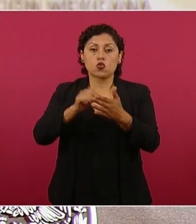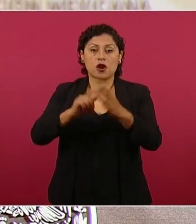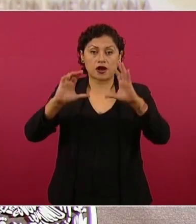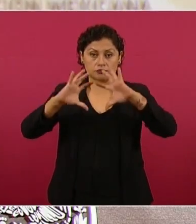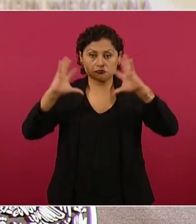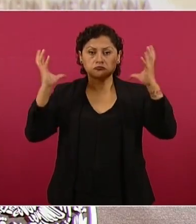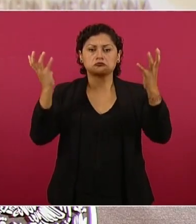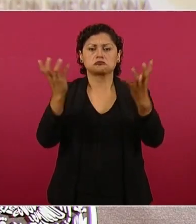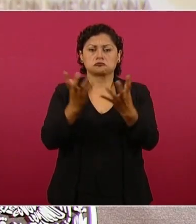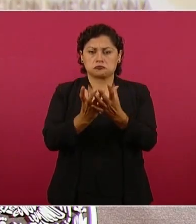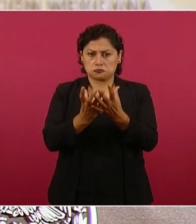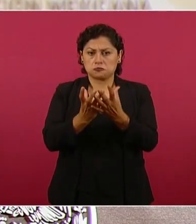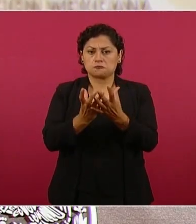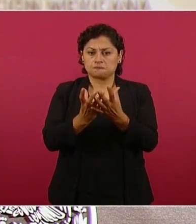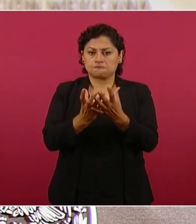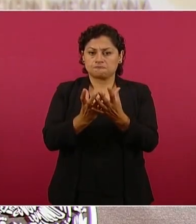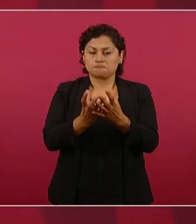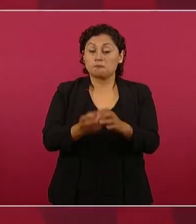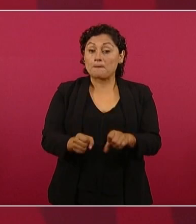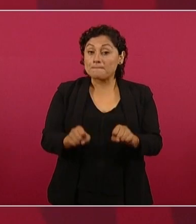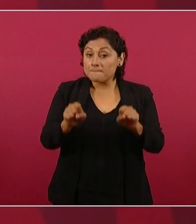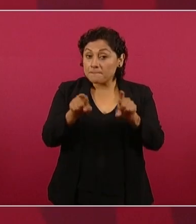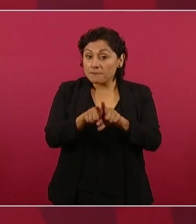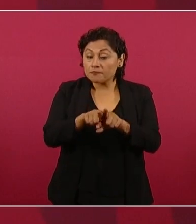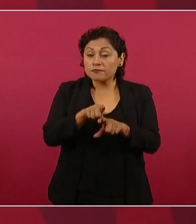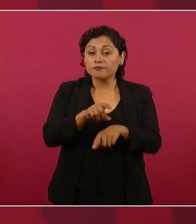y también hablar de